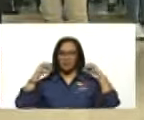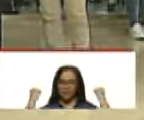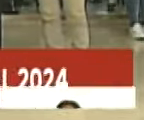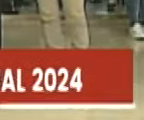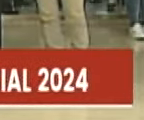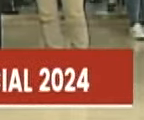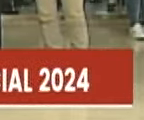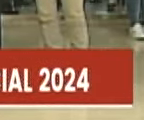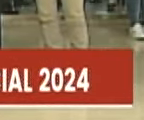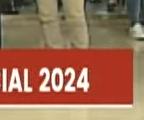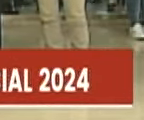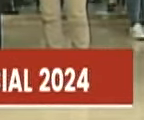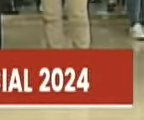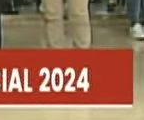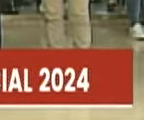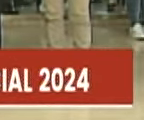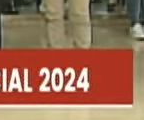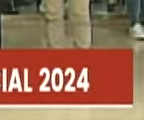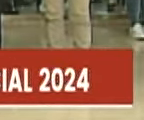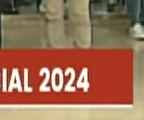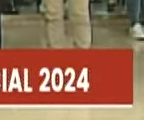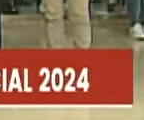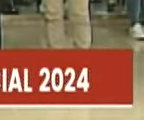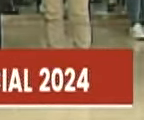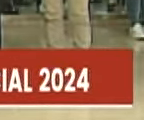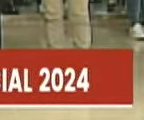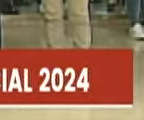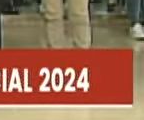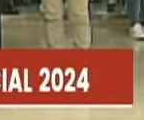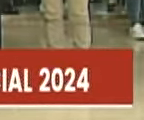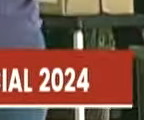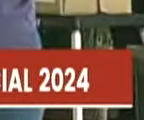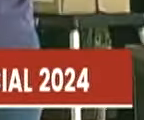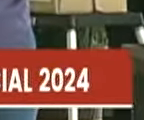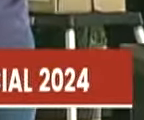presidenciales que están previstas para el próximo 28 de julio. Con esta información, nosotros vamos a despedir el contacto.